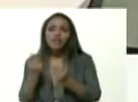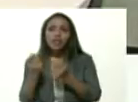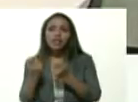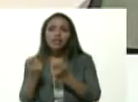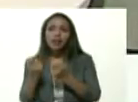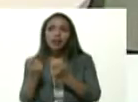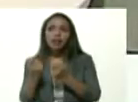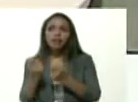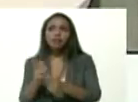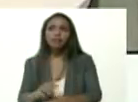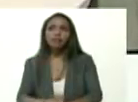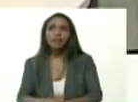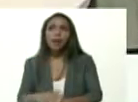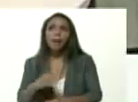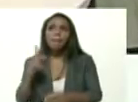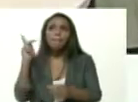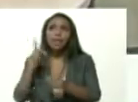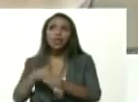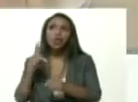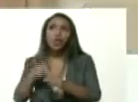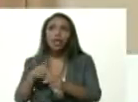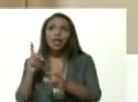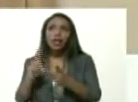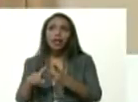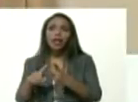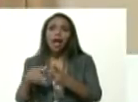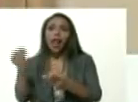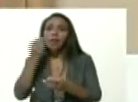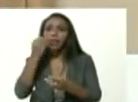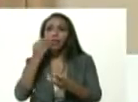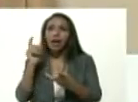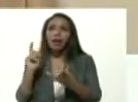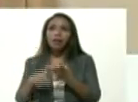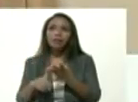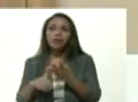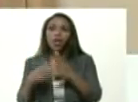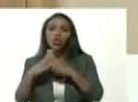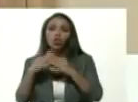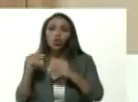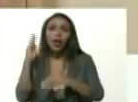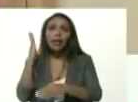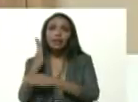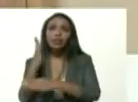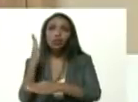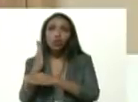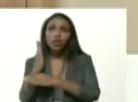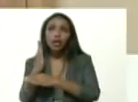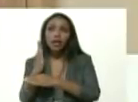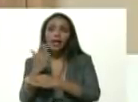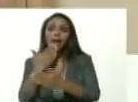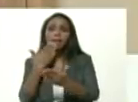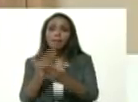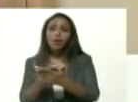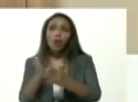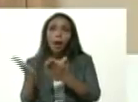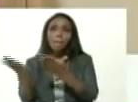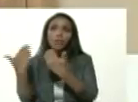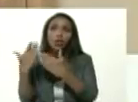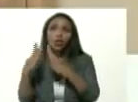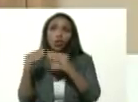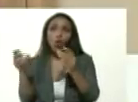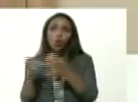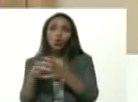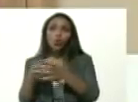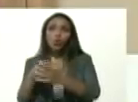financieras, petroleras, alimentarias, todas las sanciones. Y pido el apoyo de todos los sectores